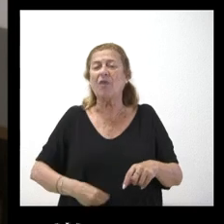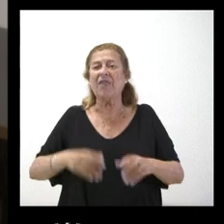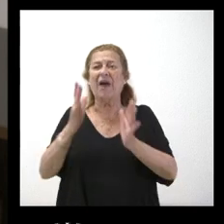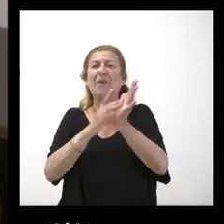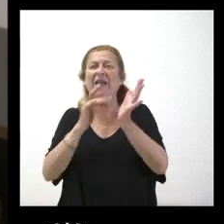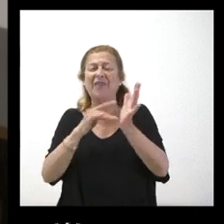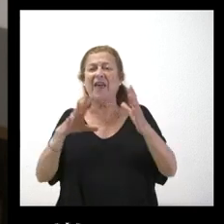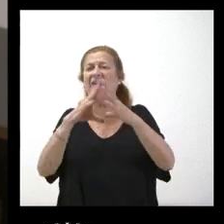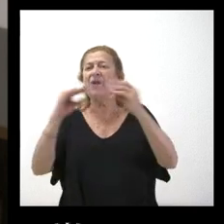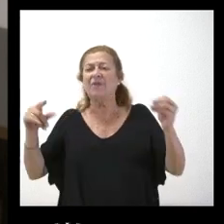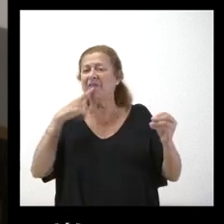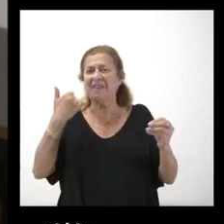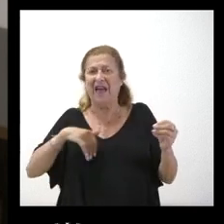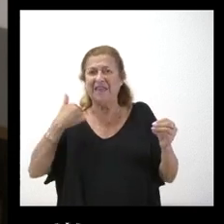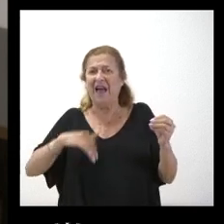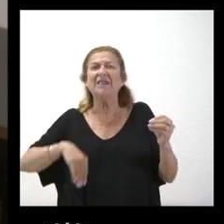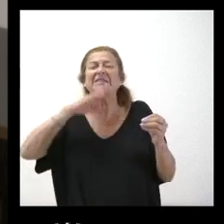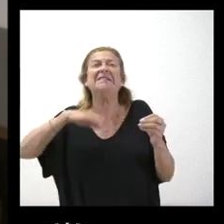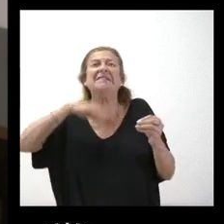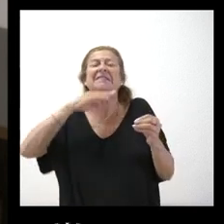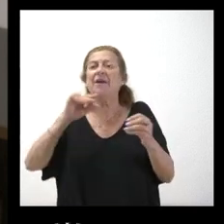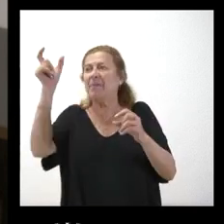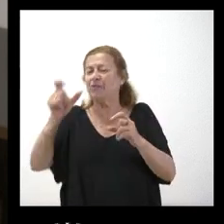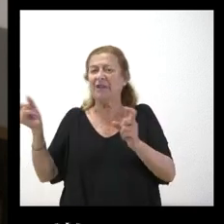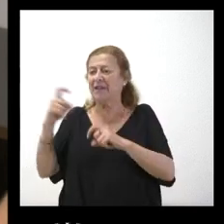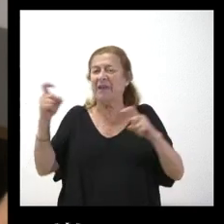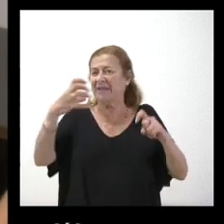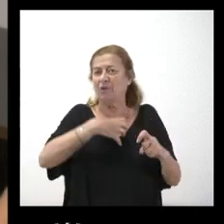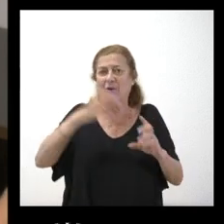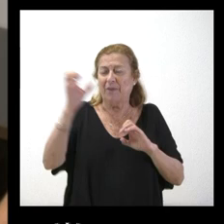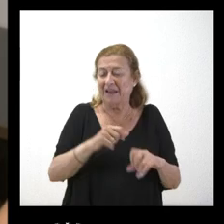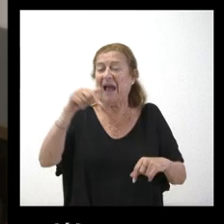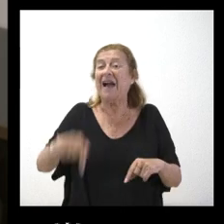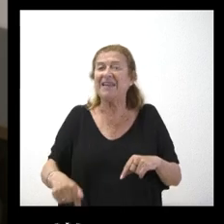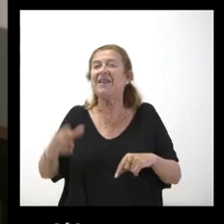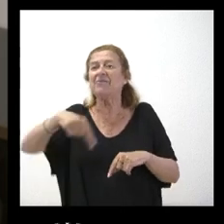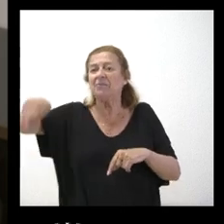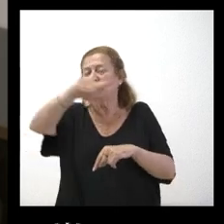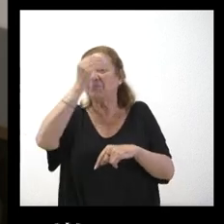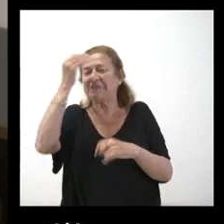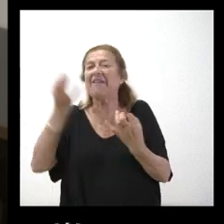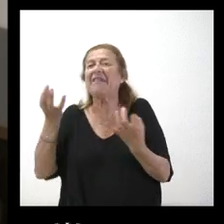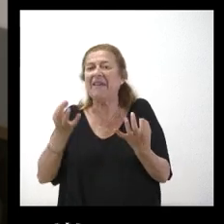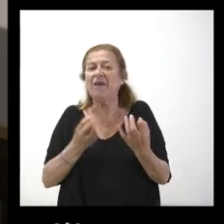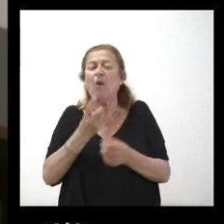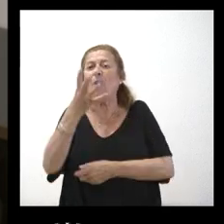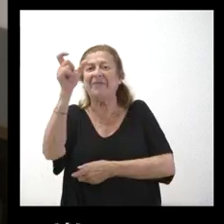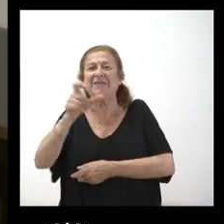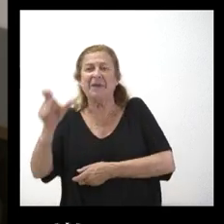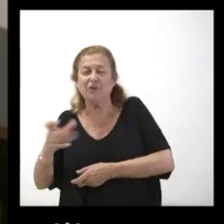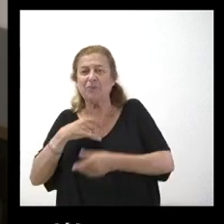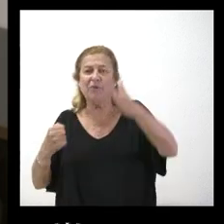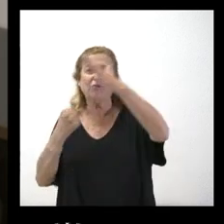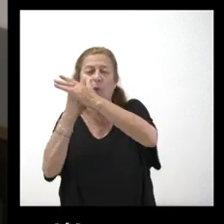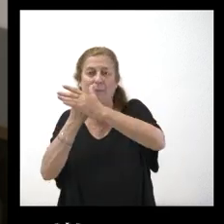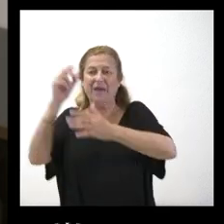están al límite de su capacidad para para acoger migrantes eh no sé cuál es la situación en la comunidad si tienen calculado o cuantificado cuál es ese tope que